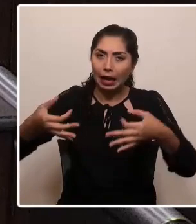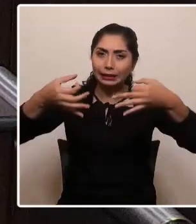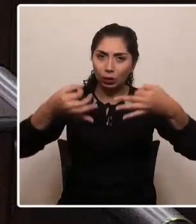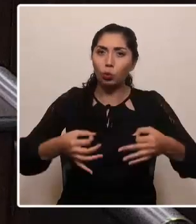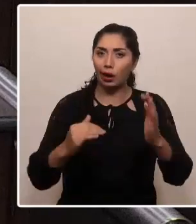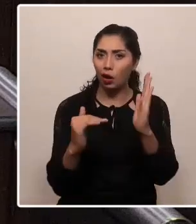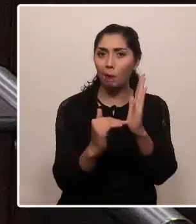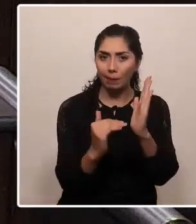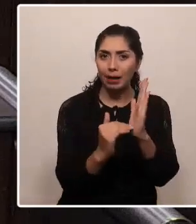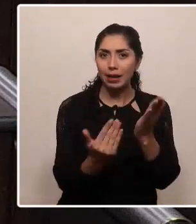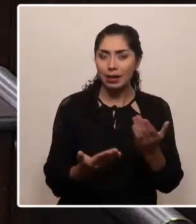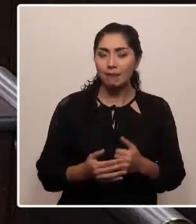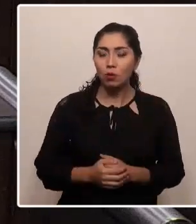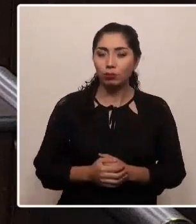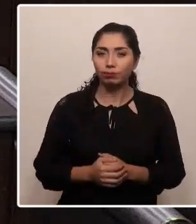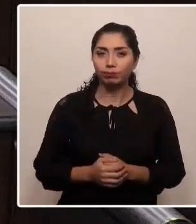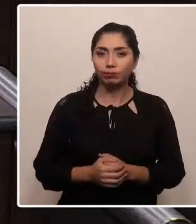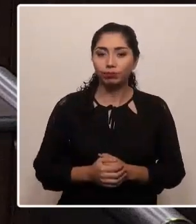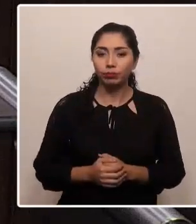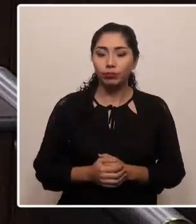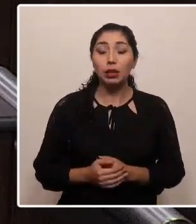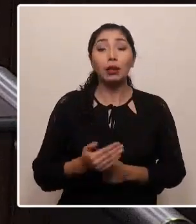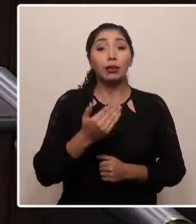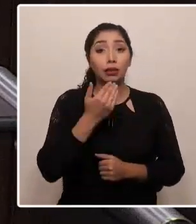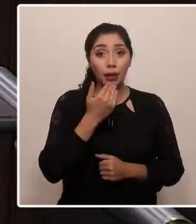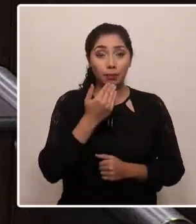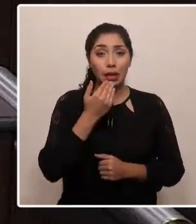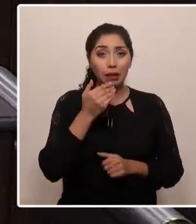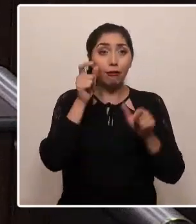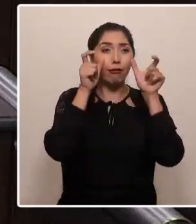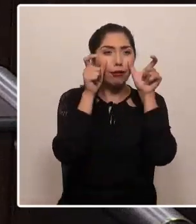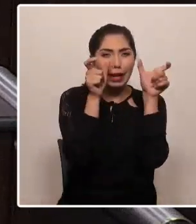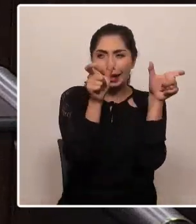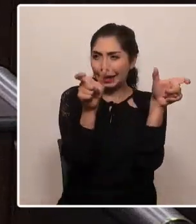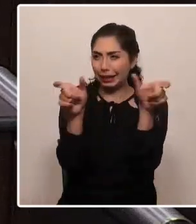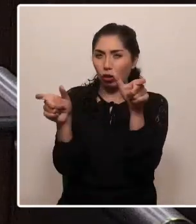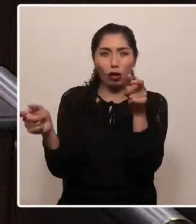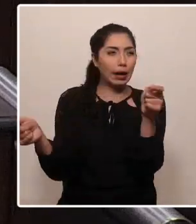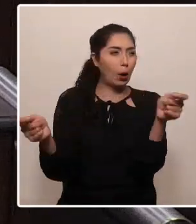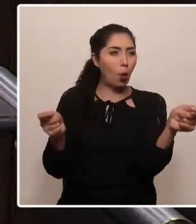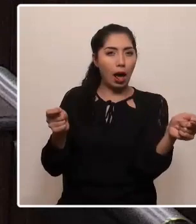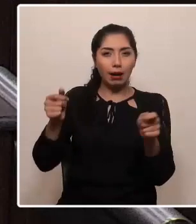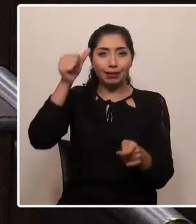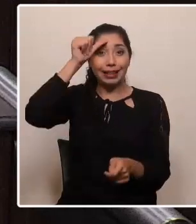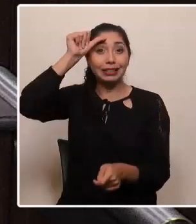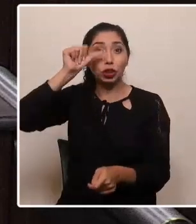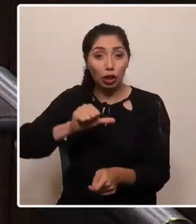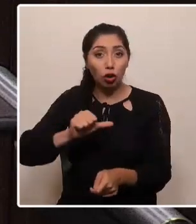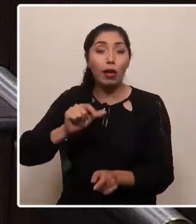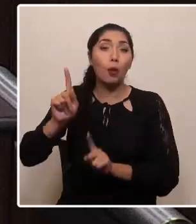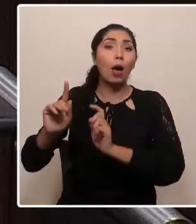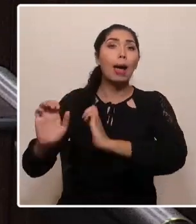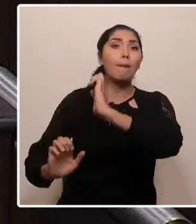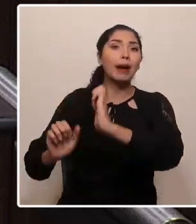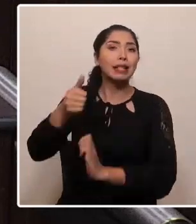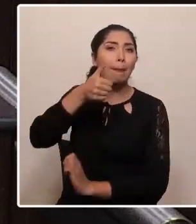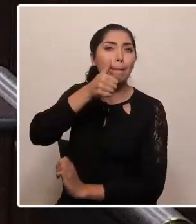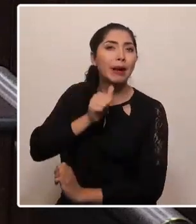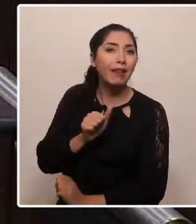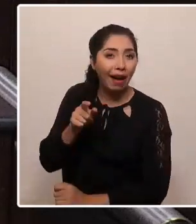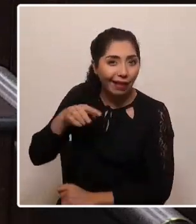duda, y al mismo tiempo fiscalizador, regulador, sancionador a veces de los privados que complementan